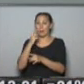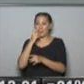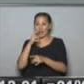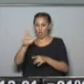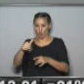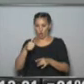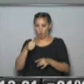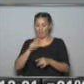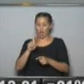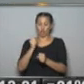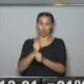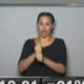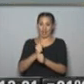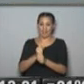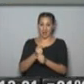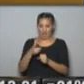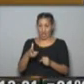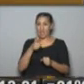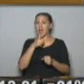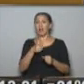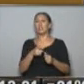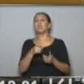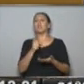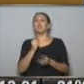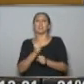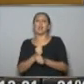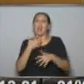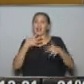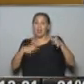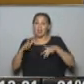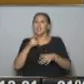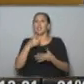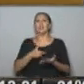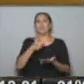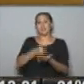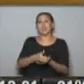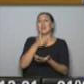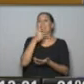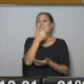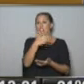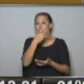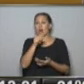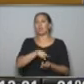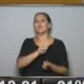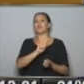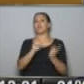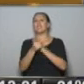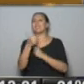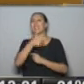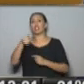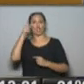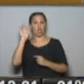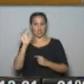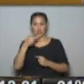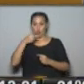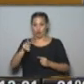hijos y que no trabajan en relación de dependencia o que trabajan informalmente, con lo cual van a pasar a cobrar de 340 a 680 pesos por mes.